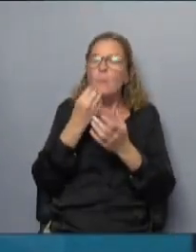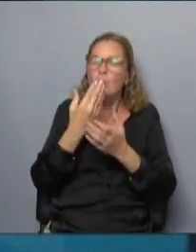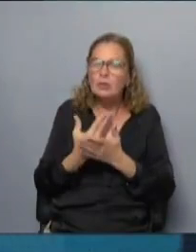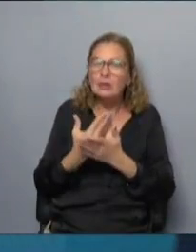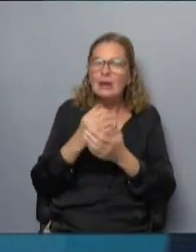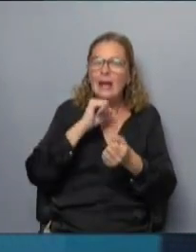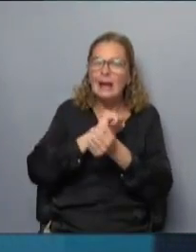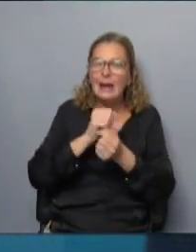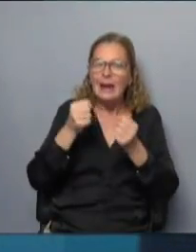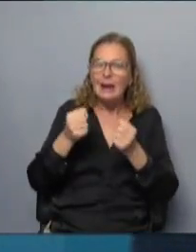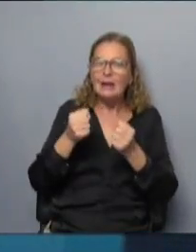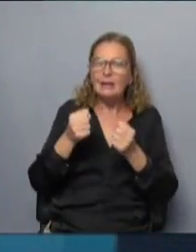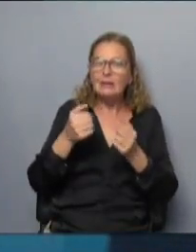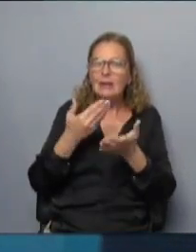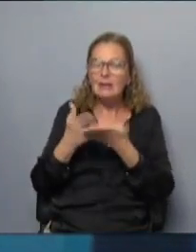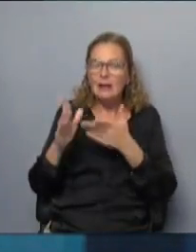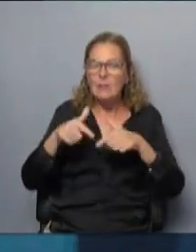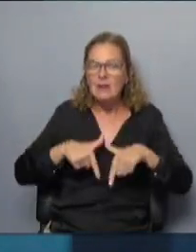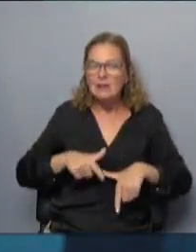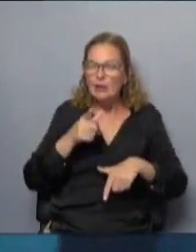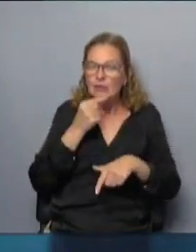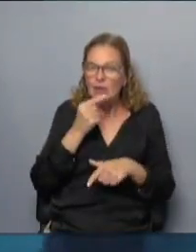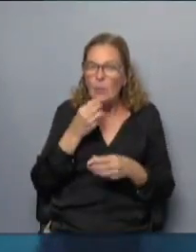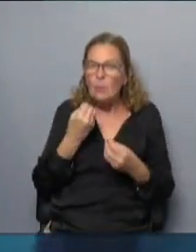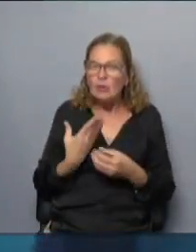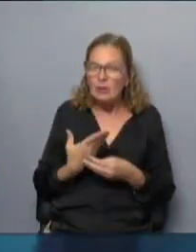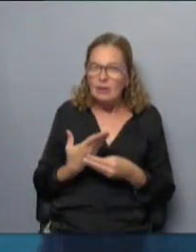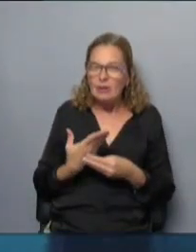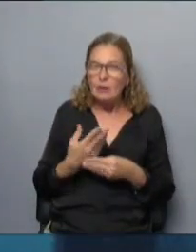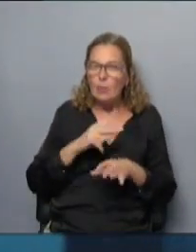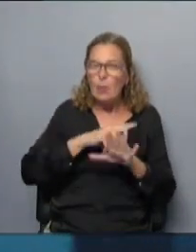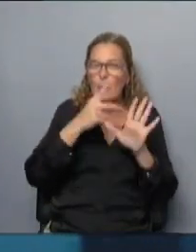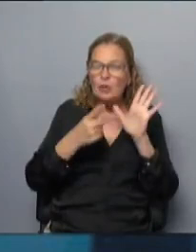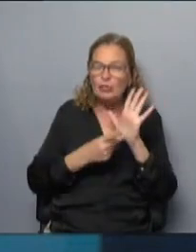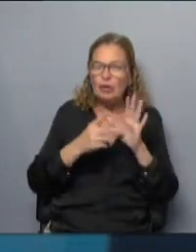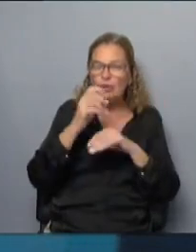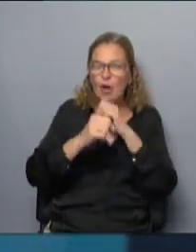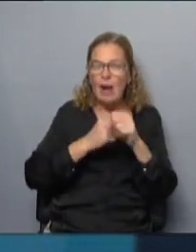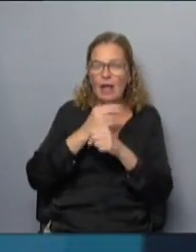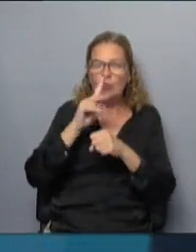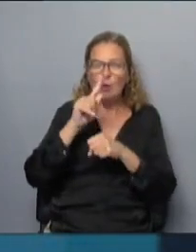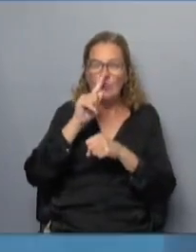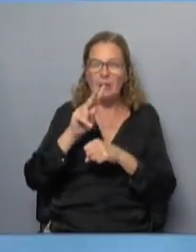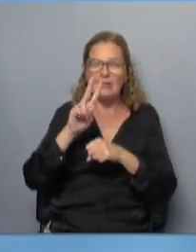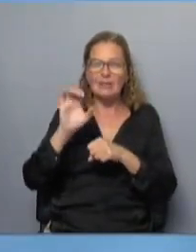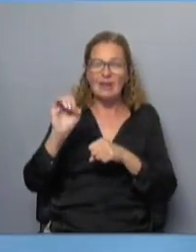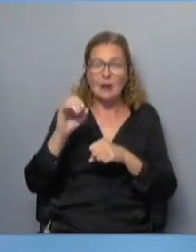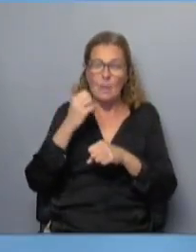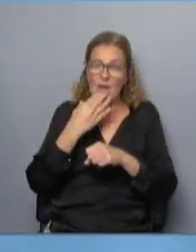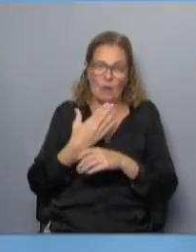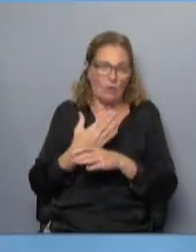las clases tienen que salir el ministerio interior lo dijimos fue un proyecto del 2010 que para mí fue lo mejor que nos